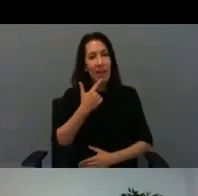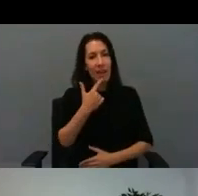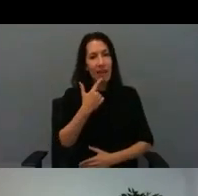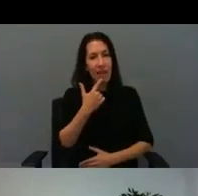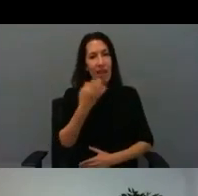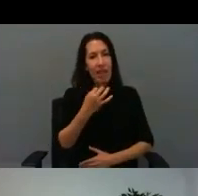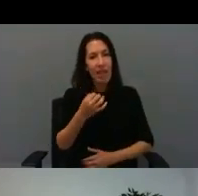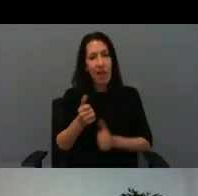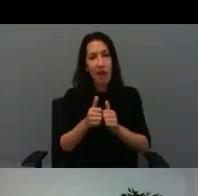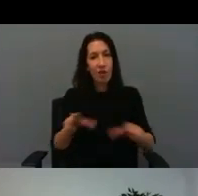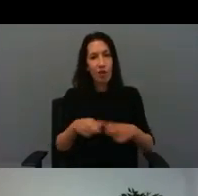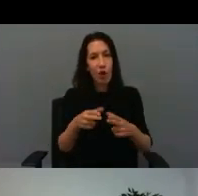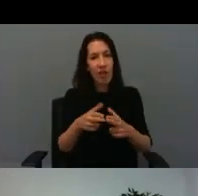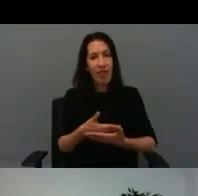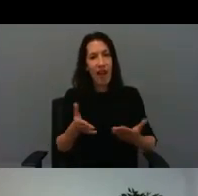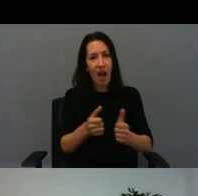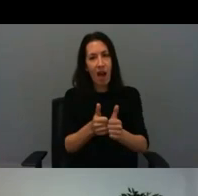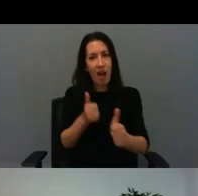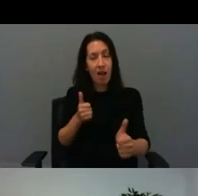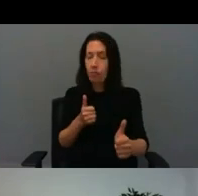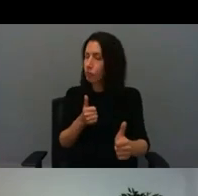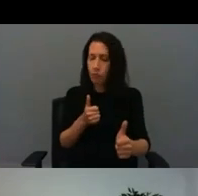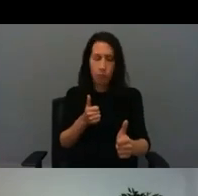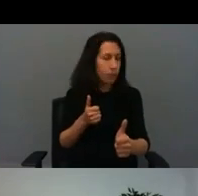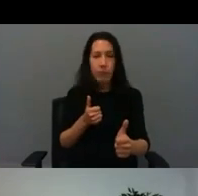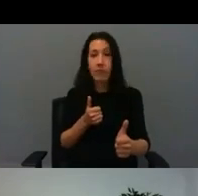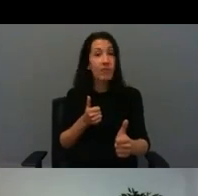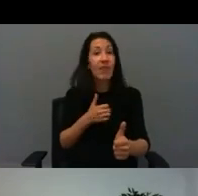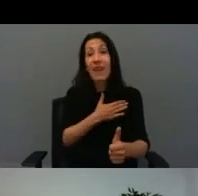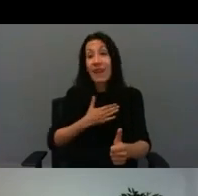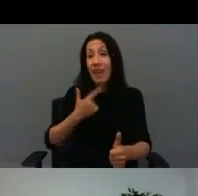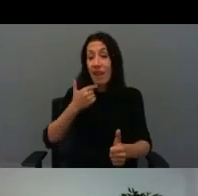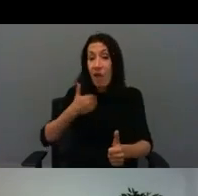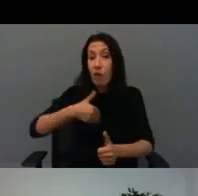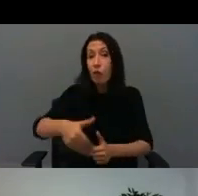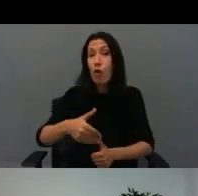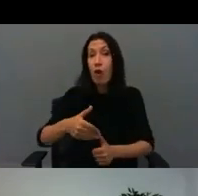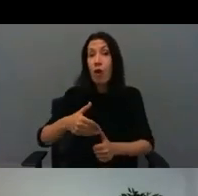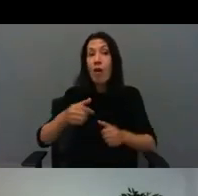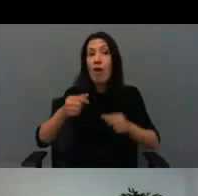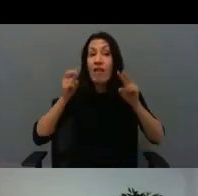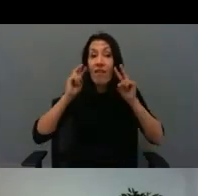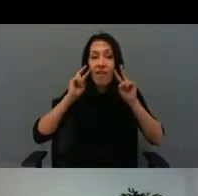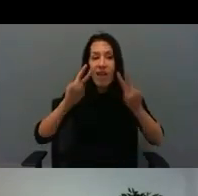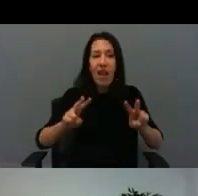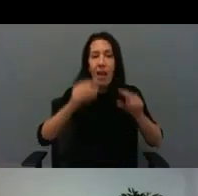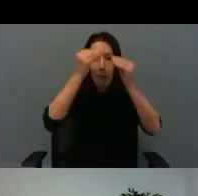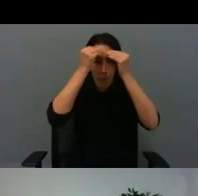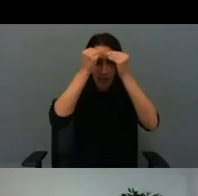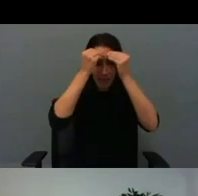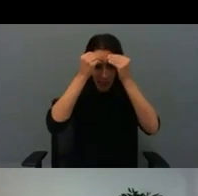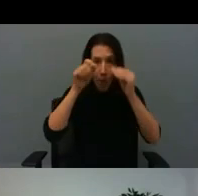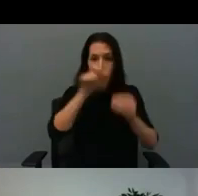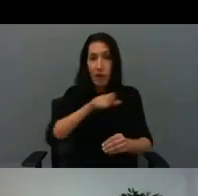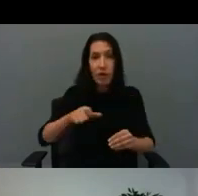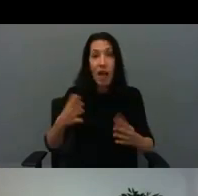quedar atrás. Lo que tiene que conducir es a que se piense en todas las personas, incluidas las personas con parálisis cerebral